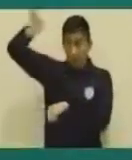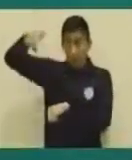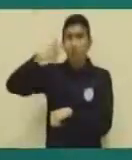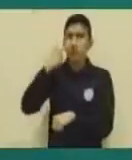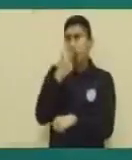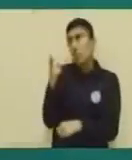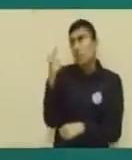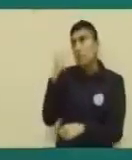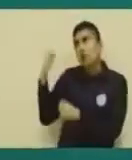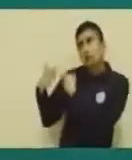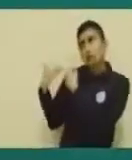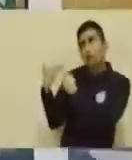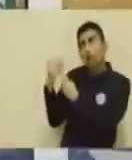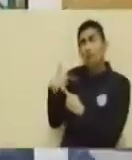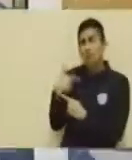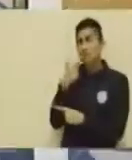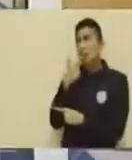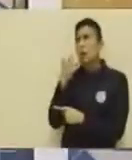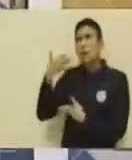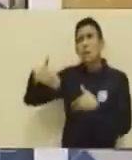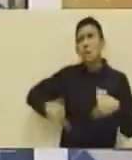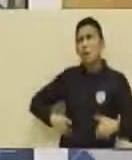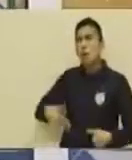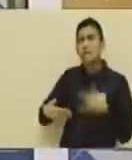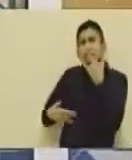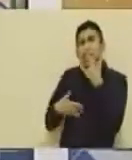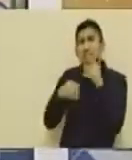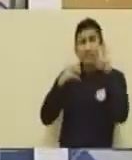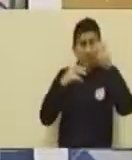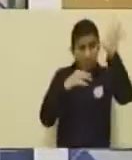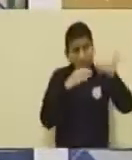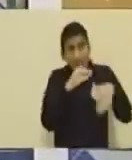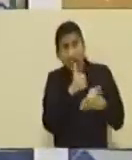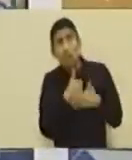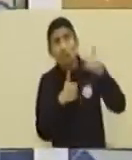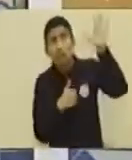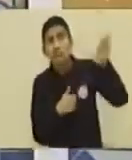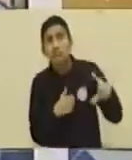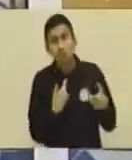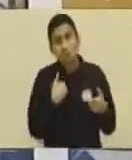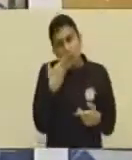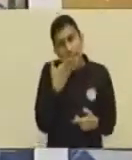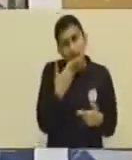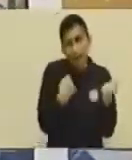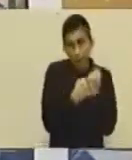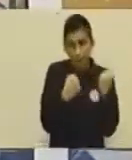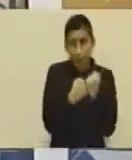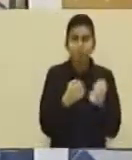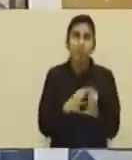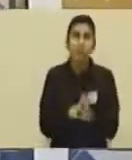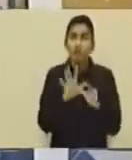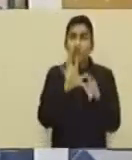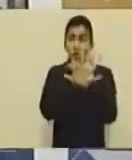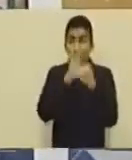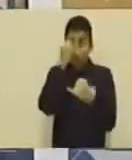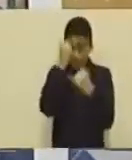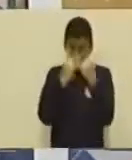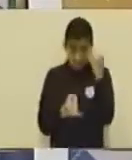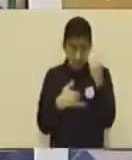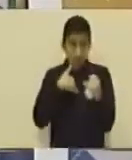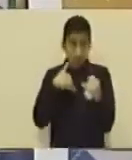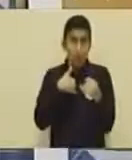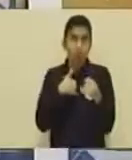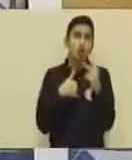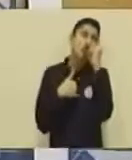nosotros miremos a alguien y decirle, miren, me están molestando, necesito ayuda, ¿verdad? También